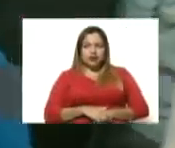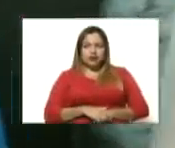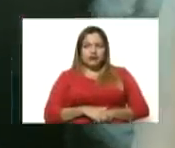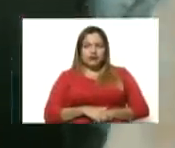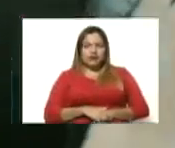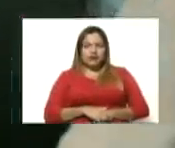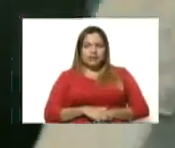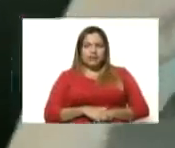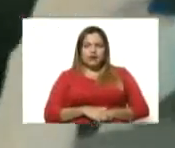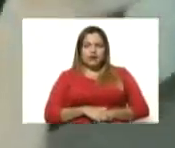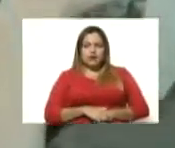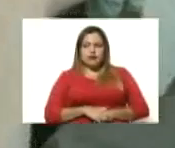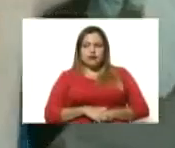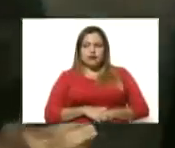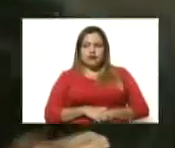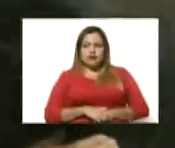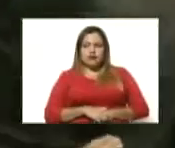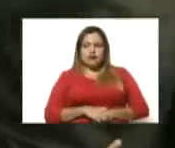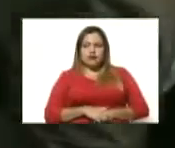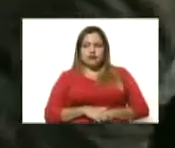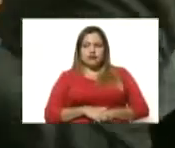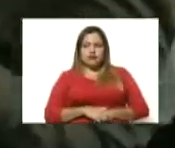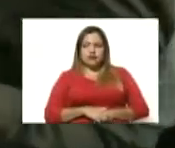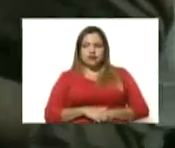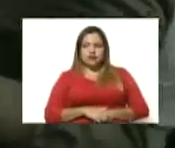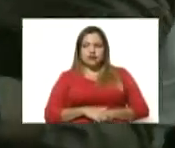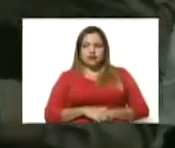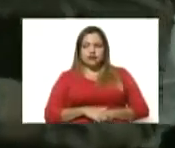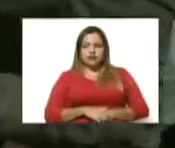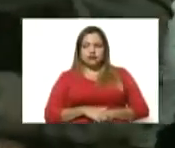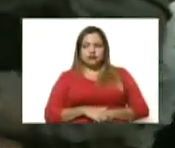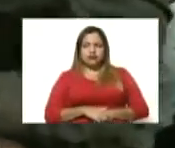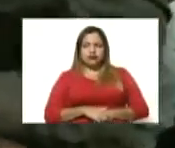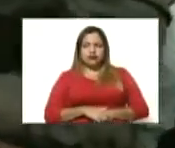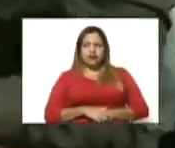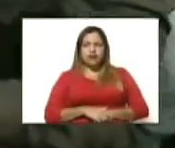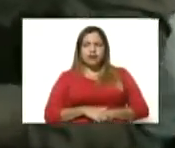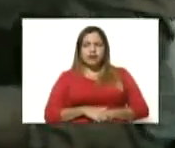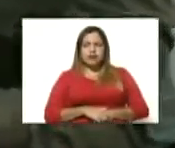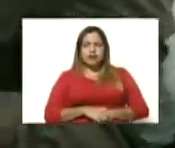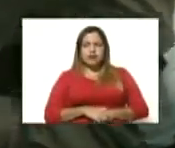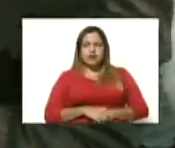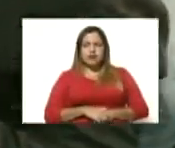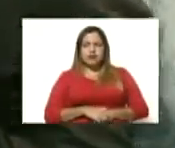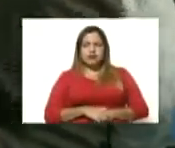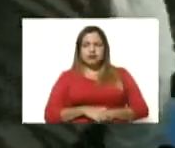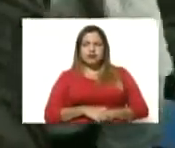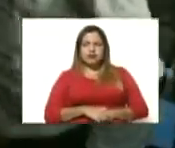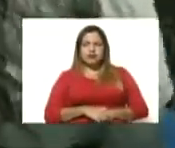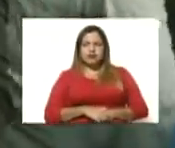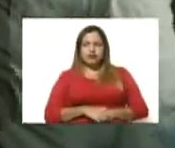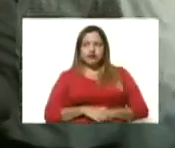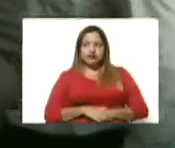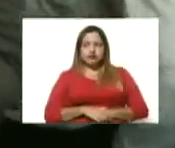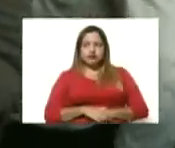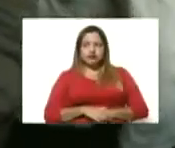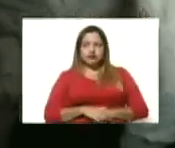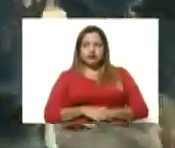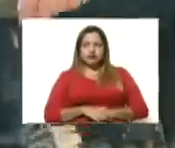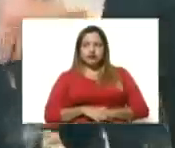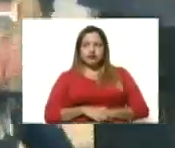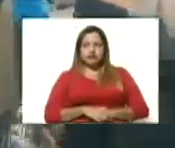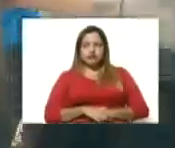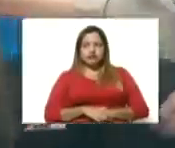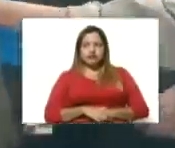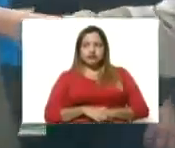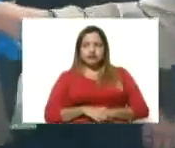hace 7 días. Cuando el lunes de la semana pasada el presidente de la República hizo su primera visita.